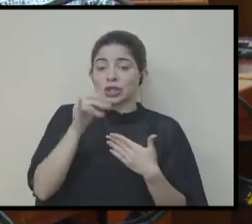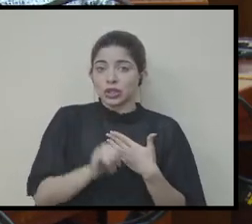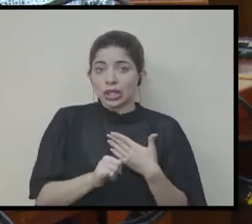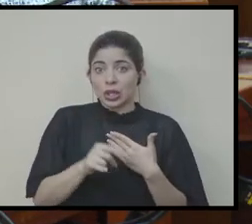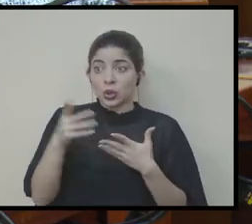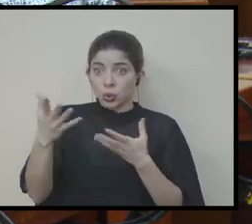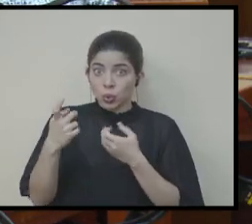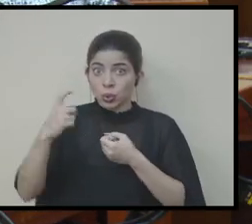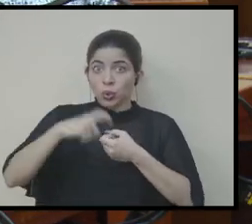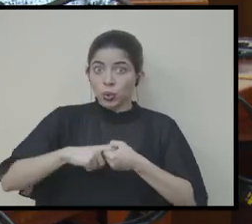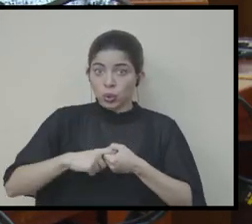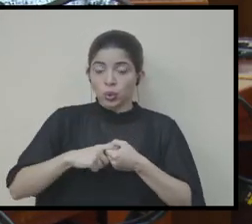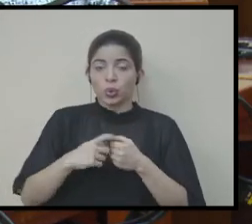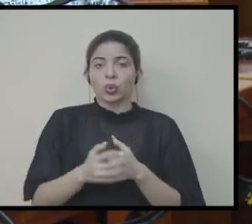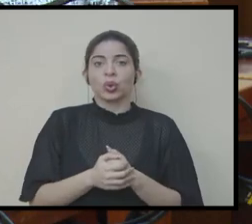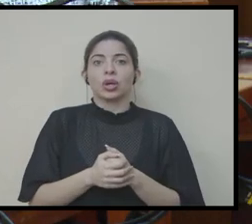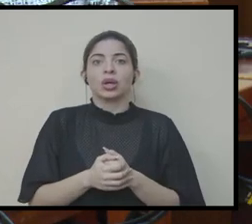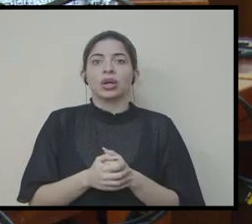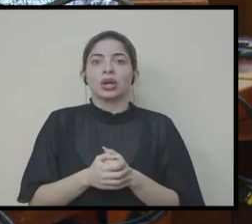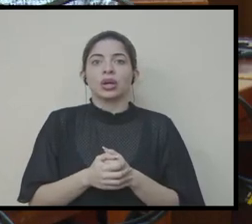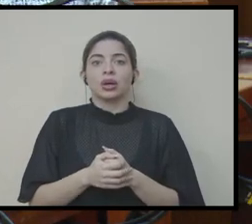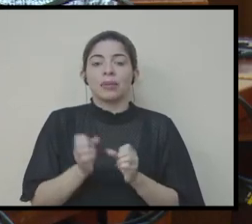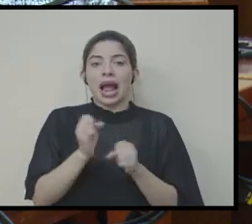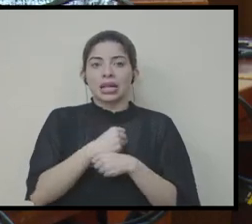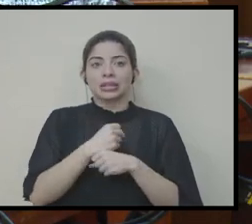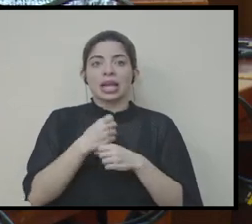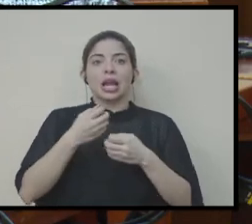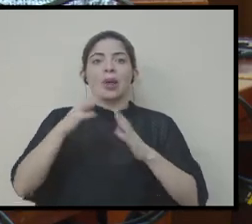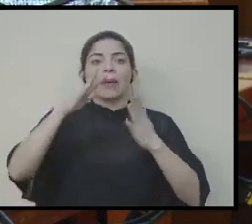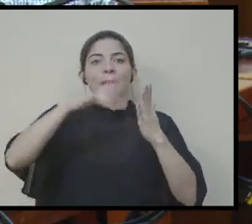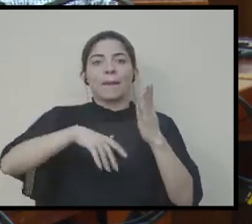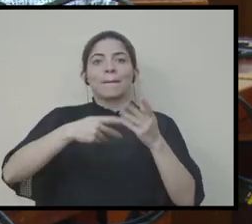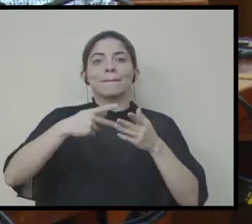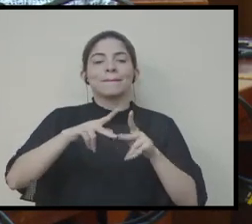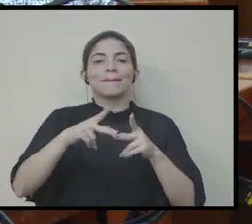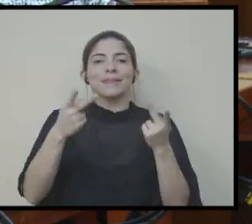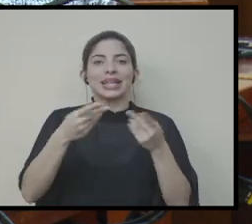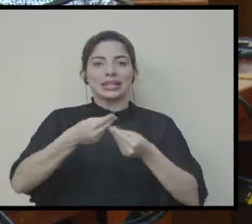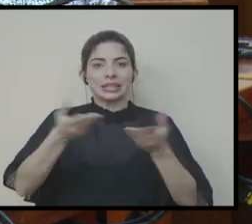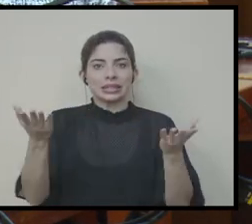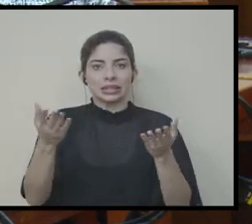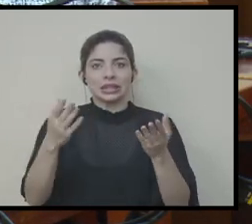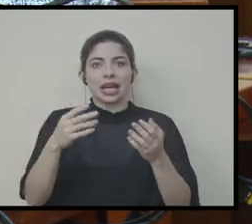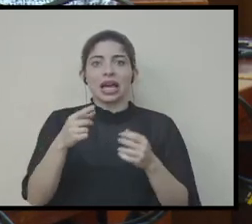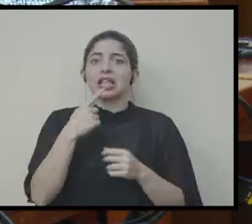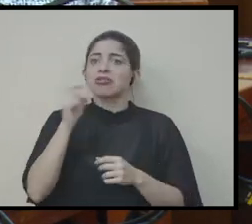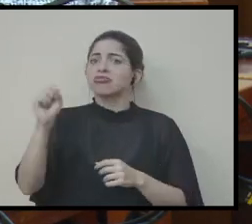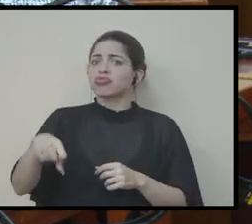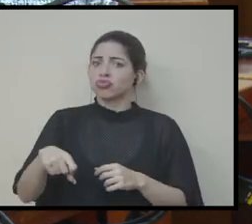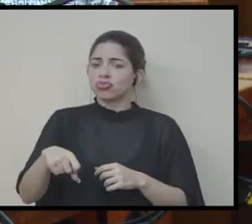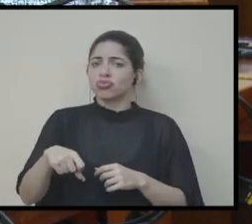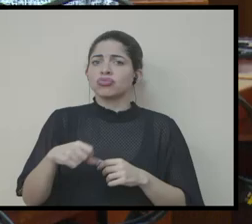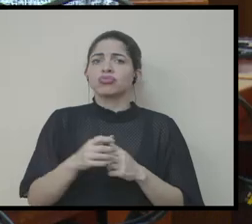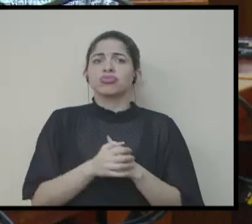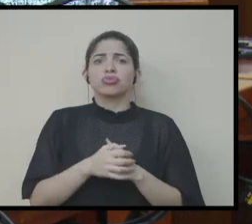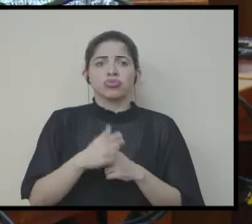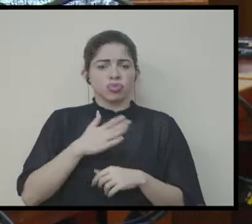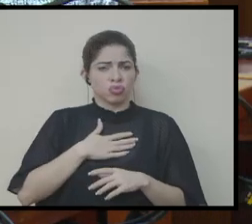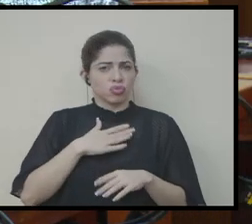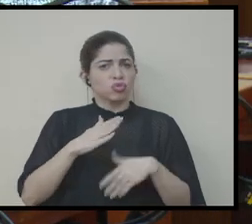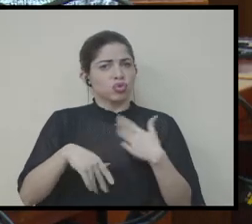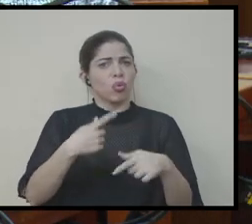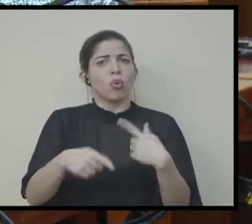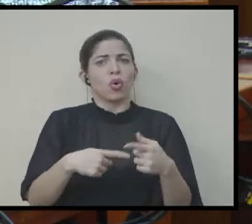¿te quieres subir a hacer el comunicado de prensa, a estar dándole? Y me dice, sí. Me dice, yo